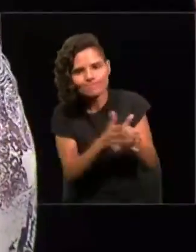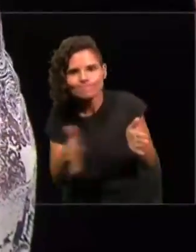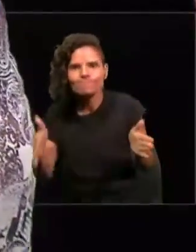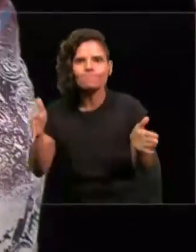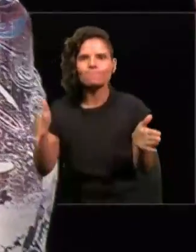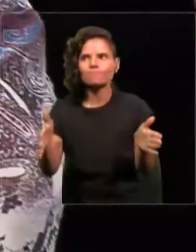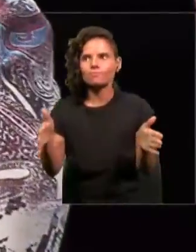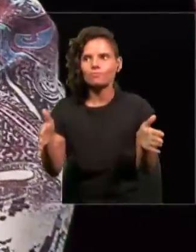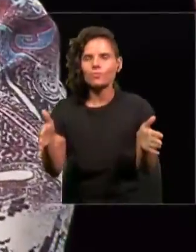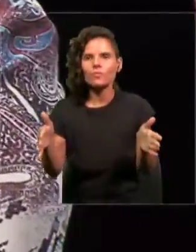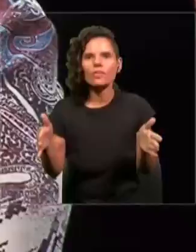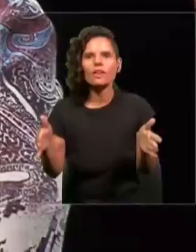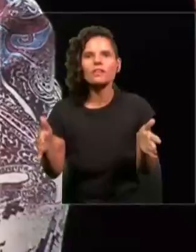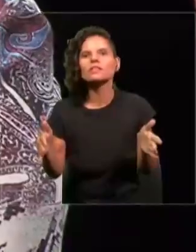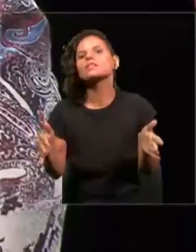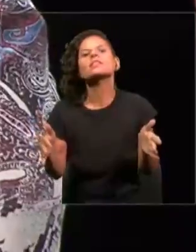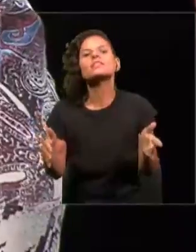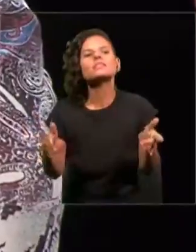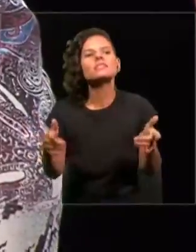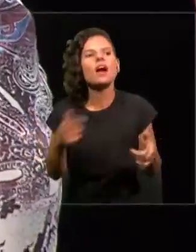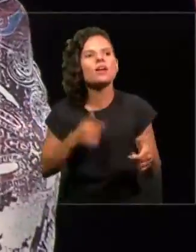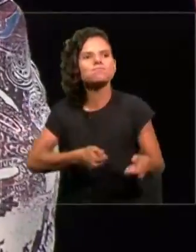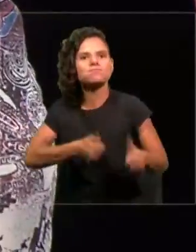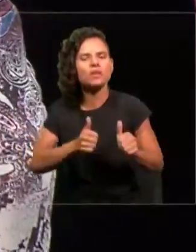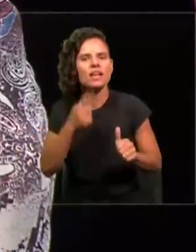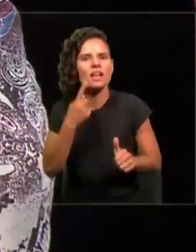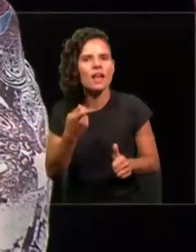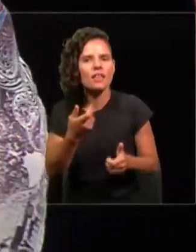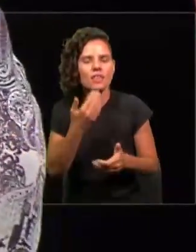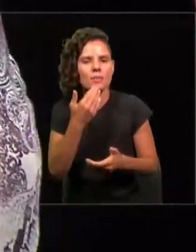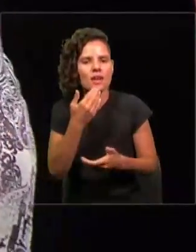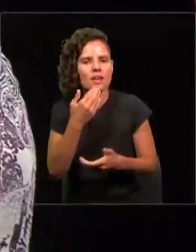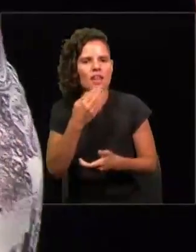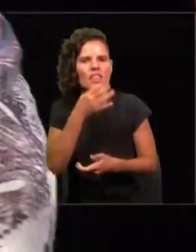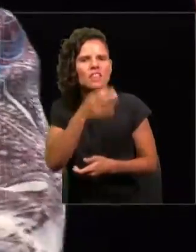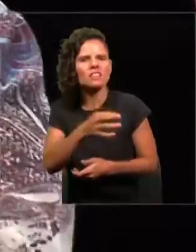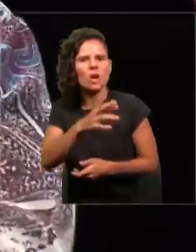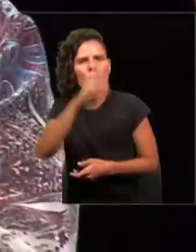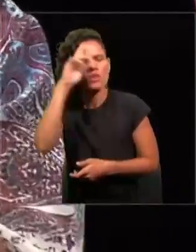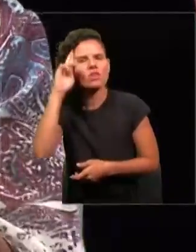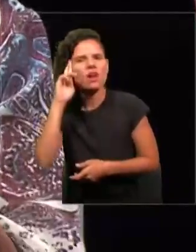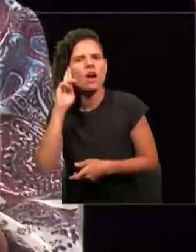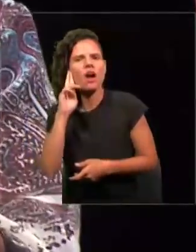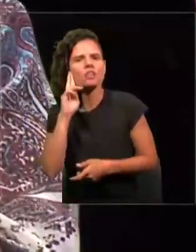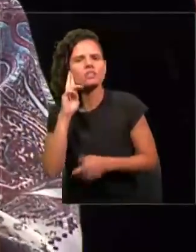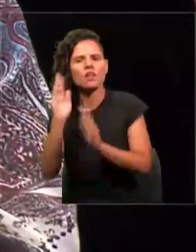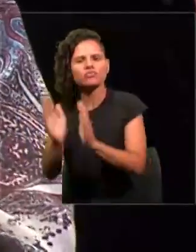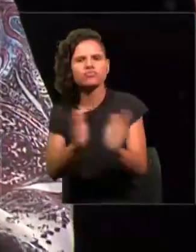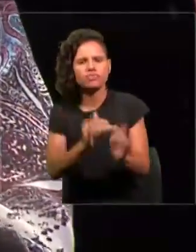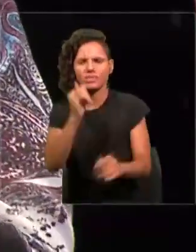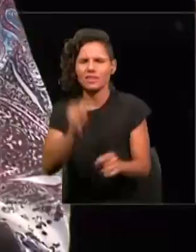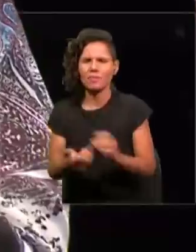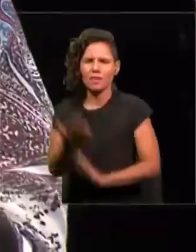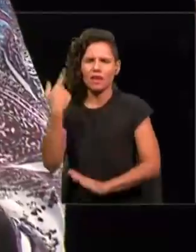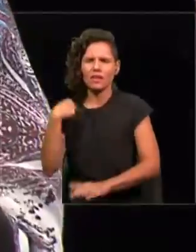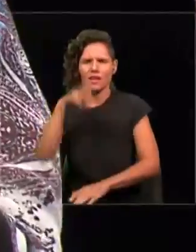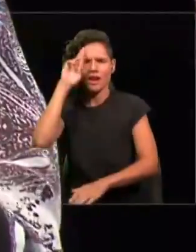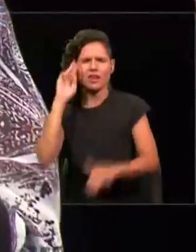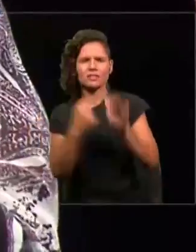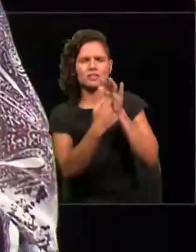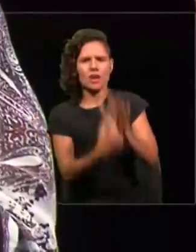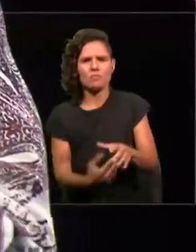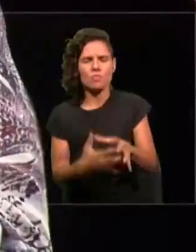además se empeña en racializar. Siempre ha habido formas racistas, pero